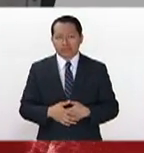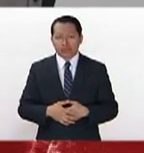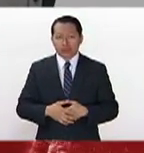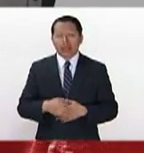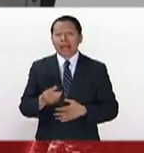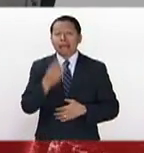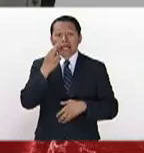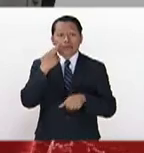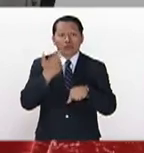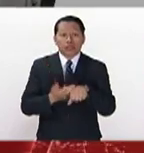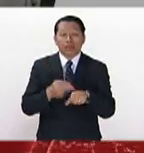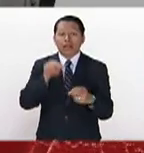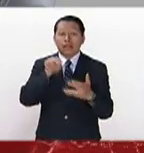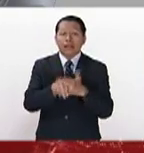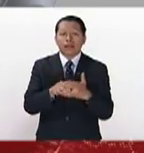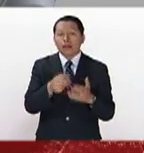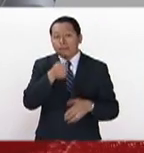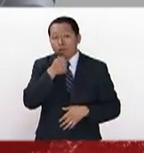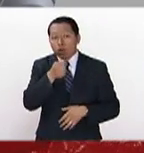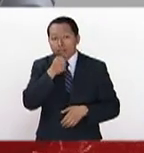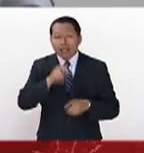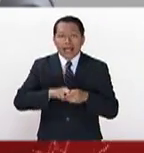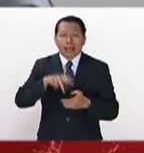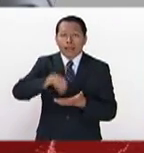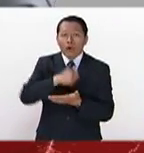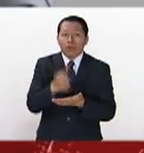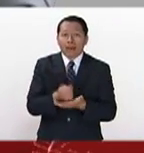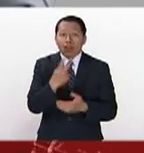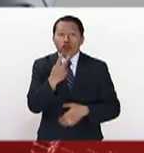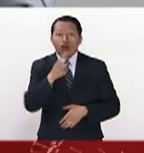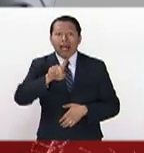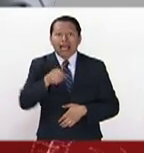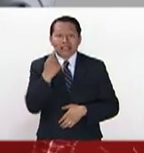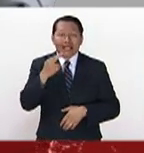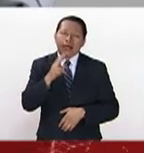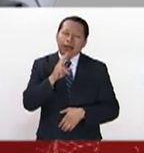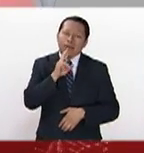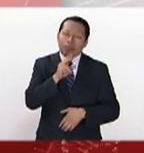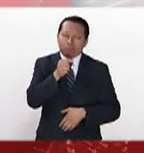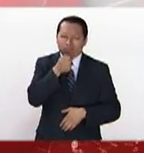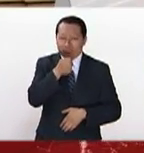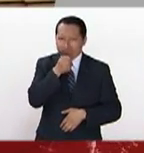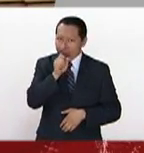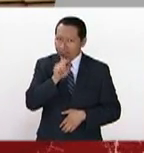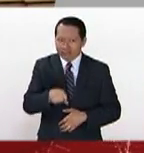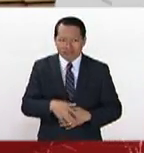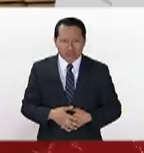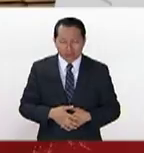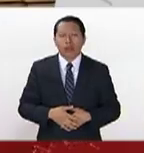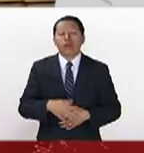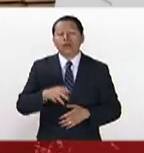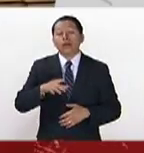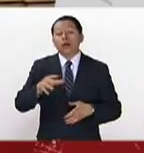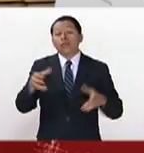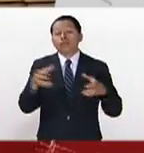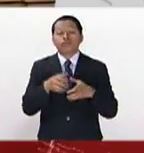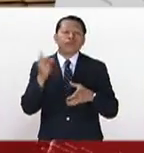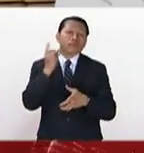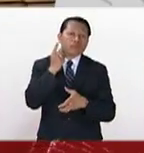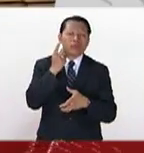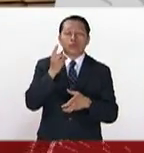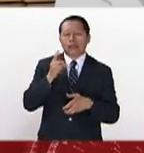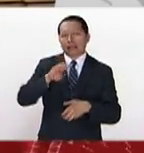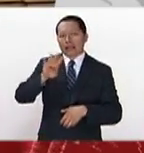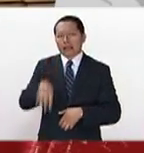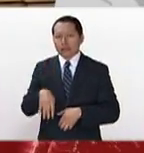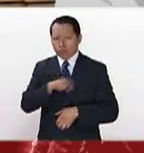a 3 responsables por el asesinato de un periodista en Tamaulipas. 2 de ellos son reporteros. El Parlamento de Cataluña defiende